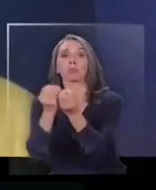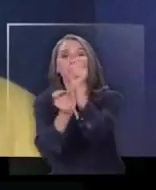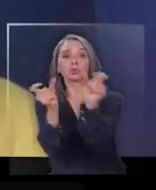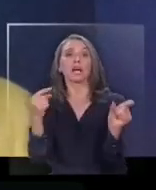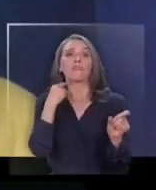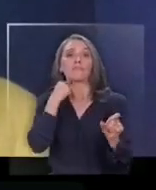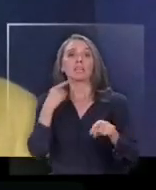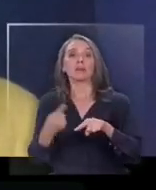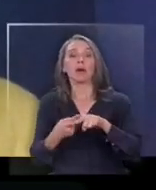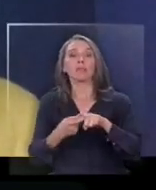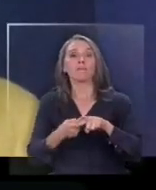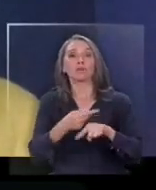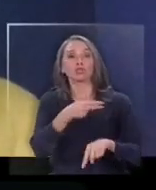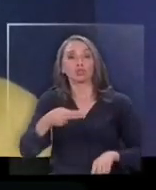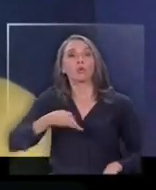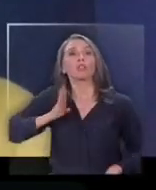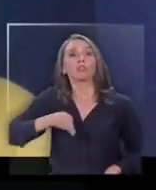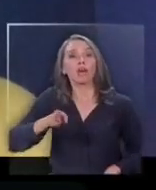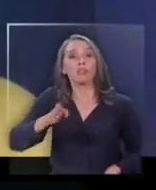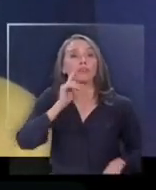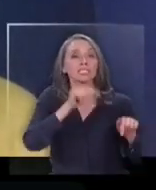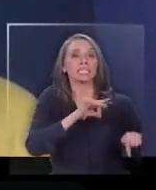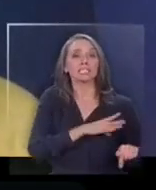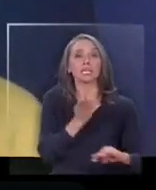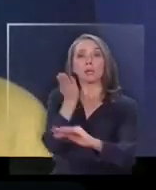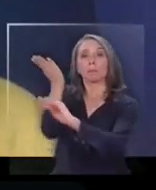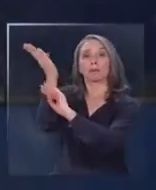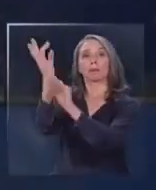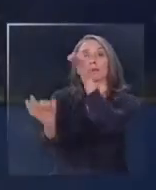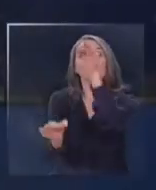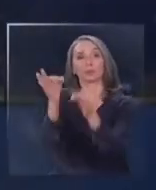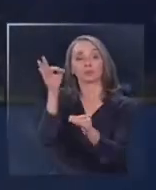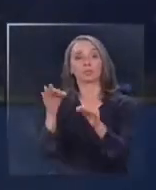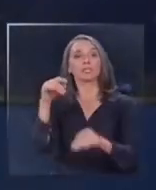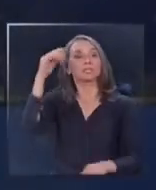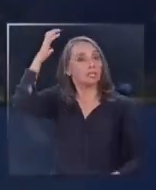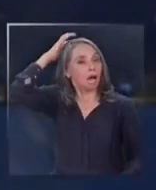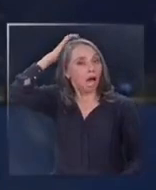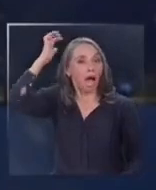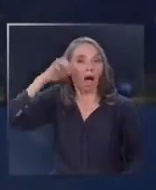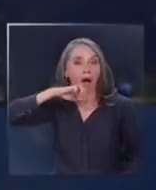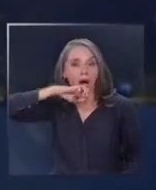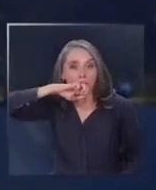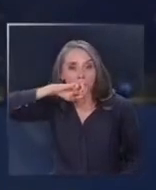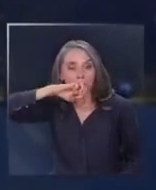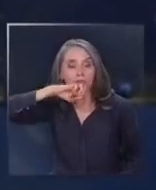víctimas de abuso sexual que todavía están en Chile pidiendo justicia. Los arzobispos